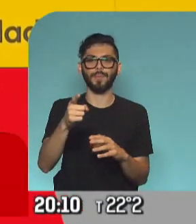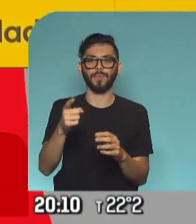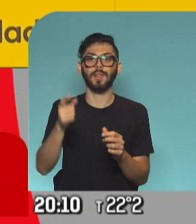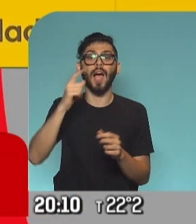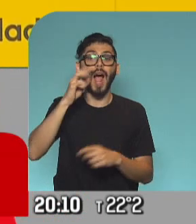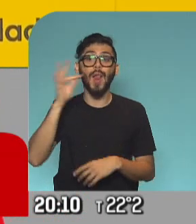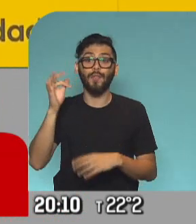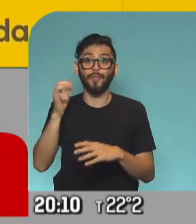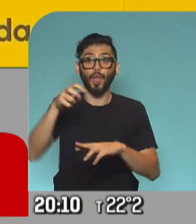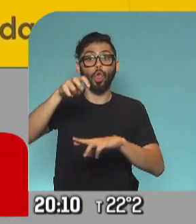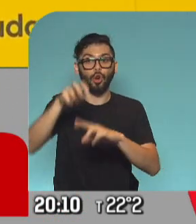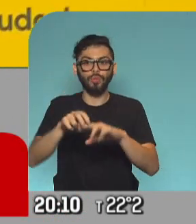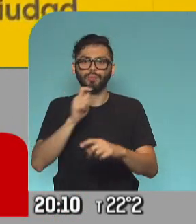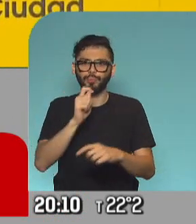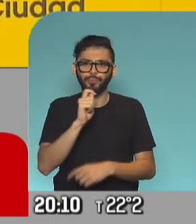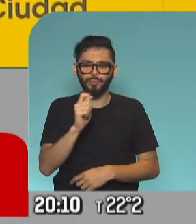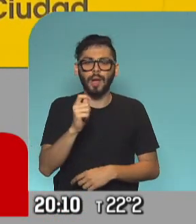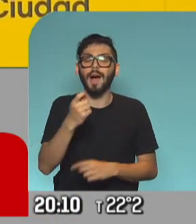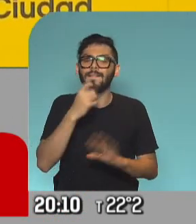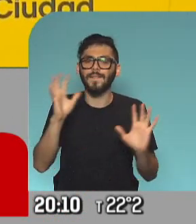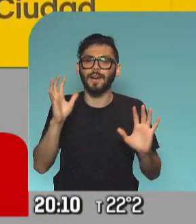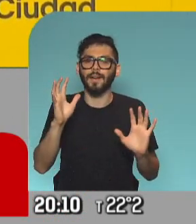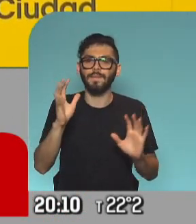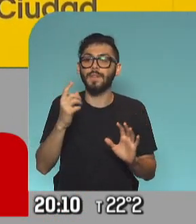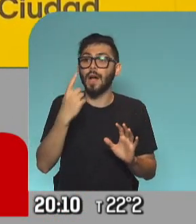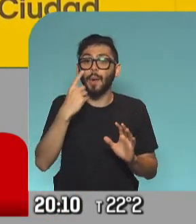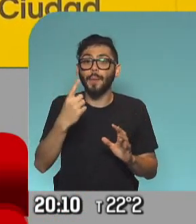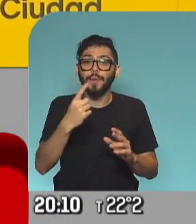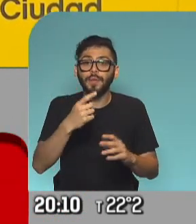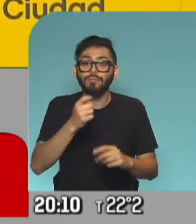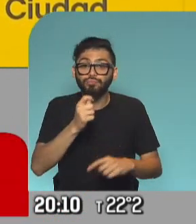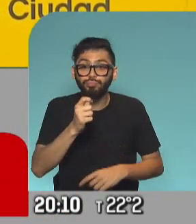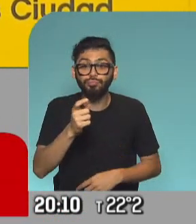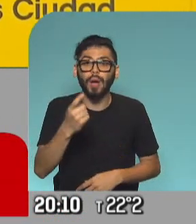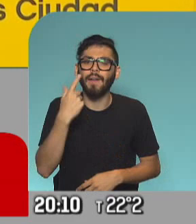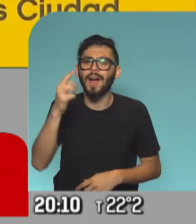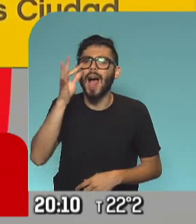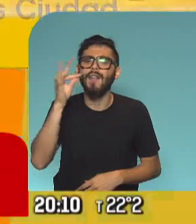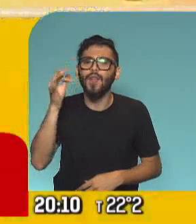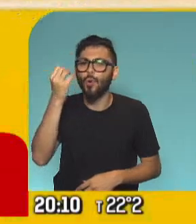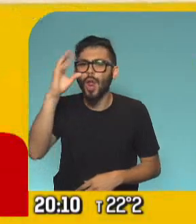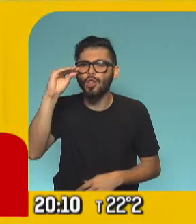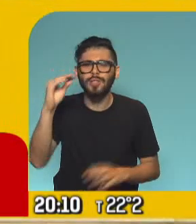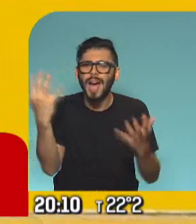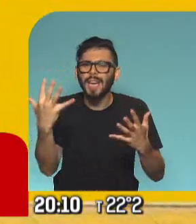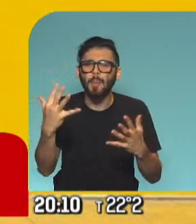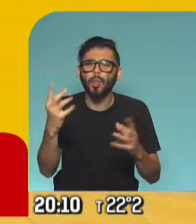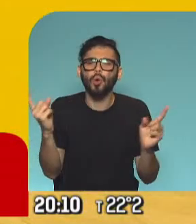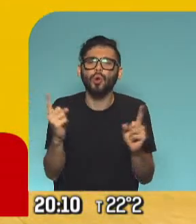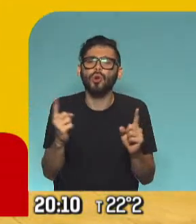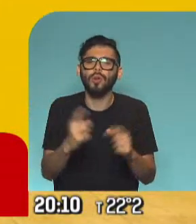Simón. No sé si llegamos a tomar contacto o directamente escuchamos a Horacio Rodríguez Larreta. A ver, Alfredo, buenas noches. Rápido, en 2